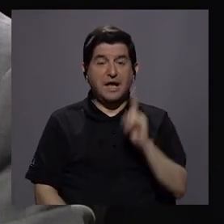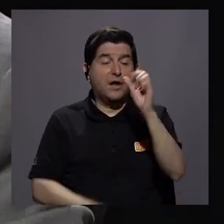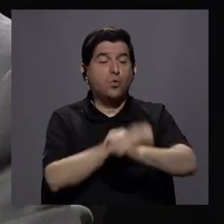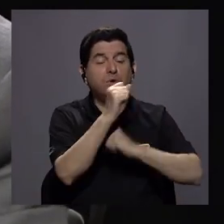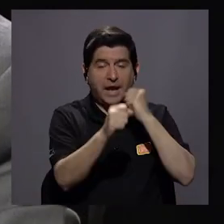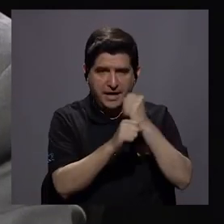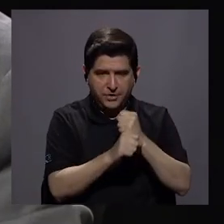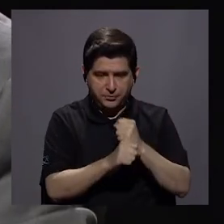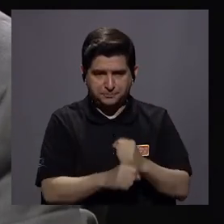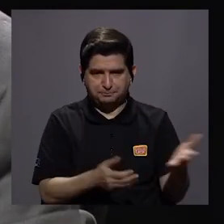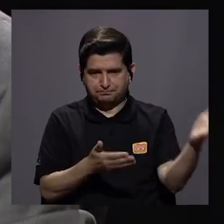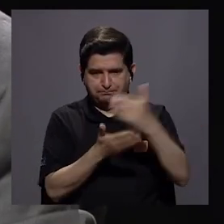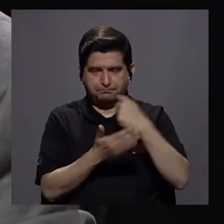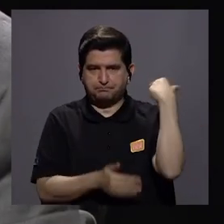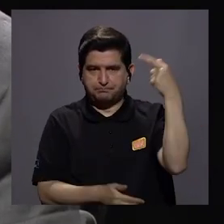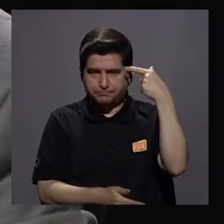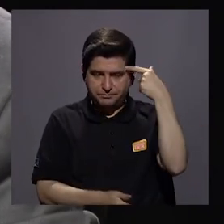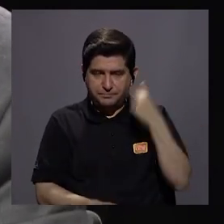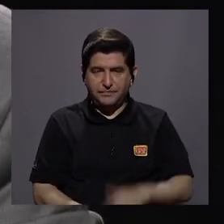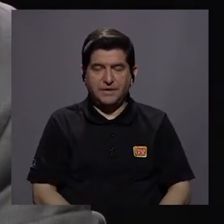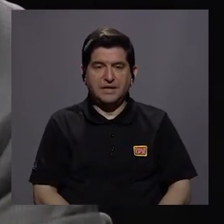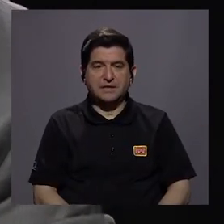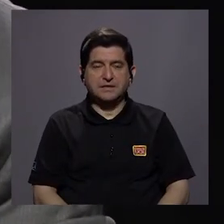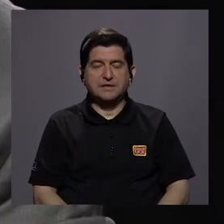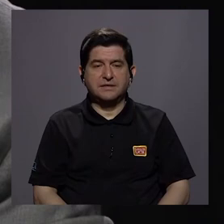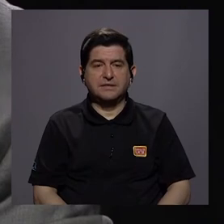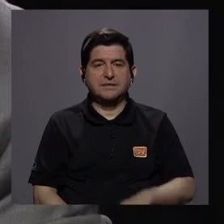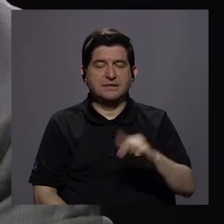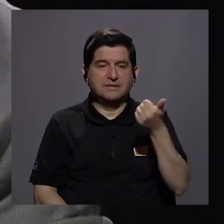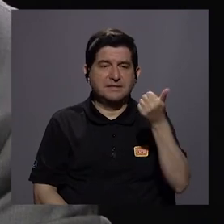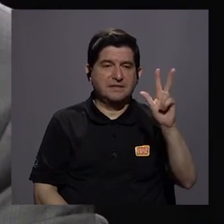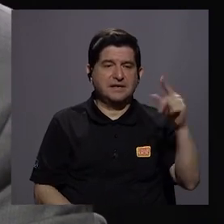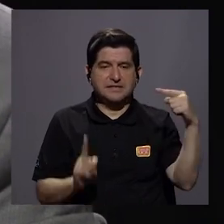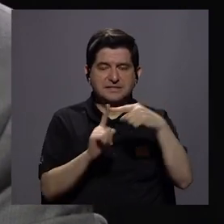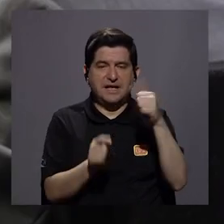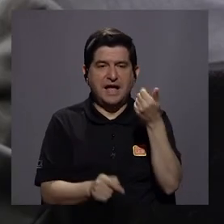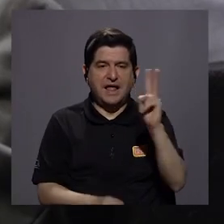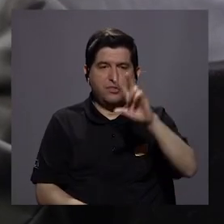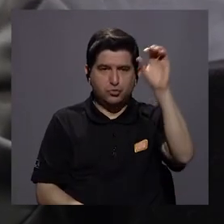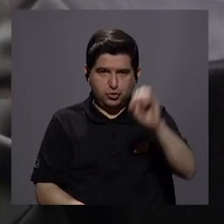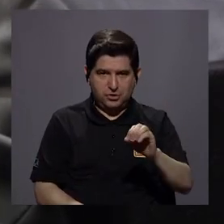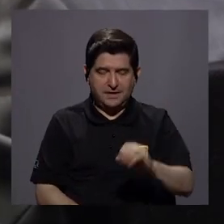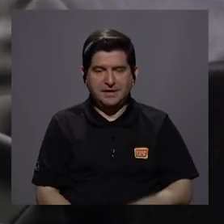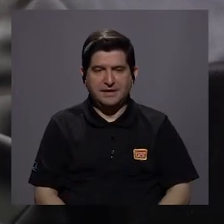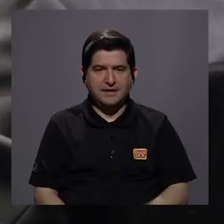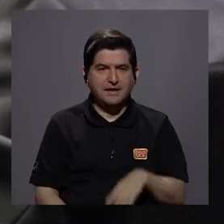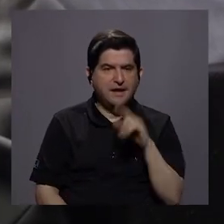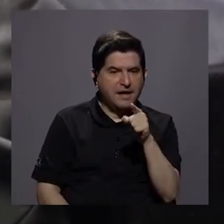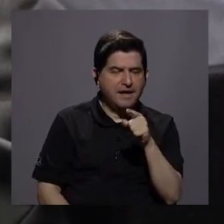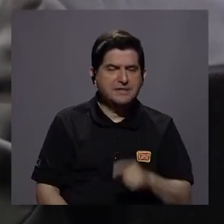150 mil millones por año, es lo que va a recibir más el gobierno, al bajar del 13 al 12%. Además, sería una medida